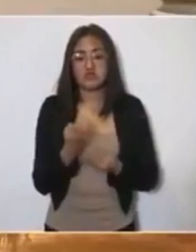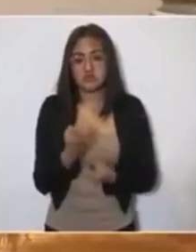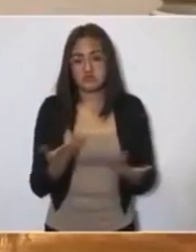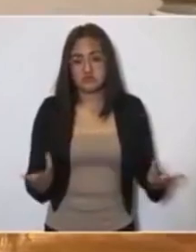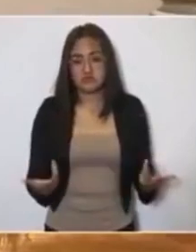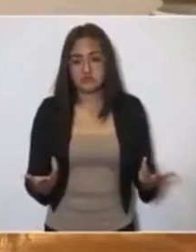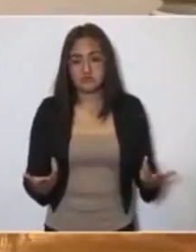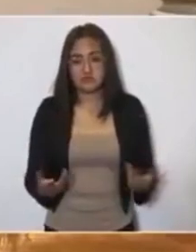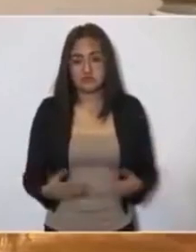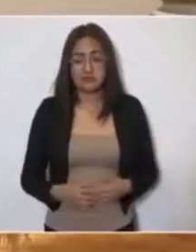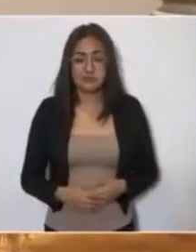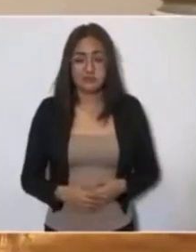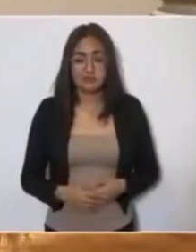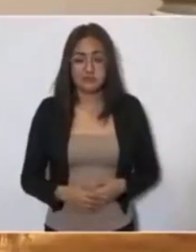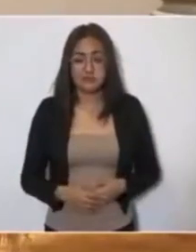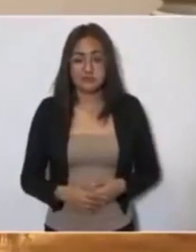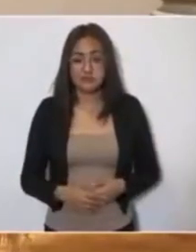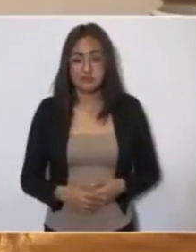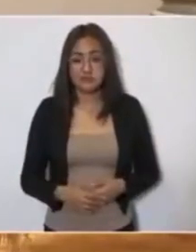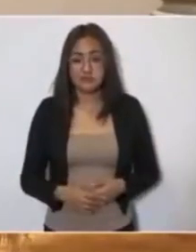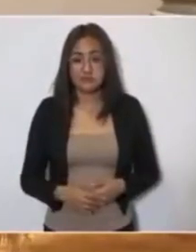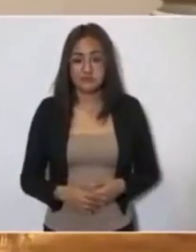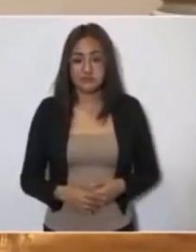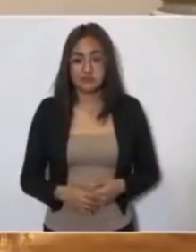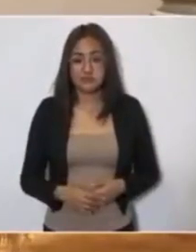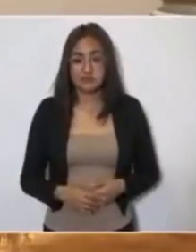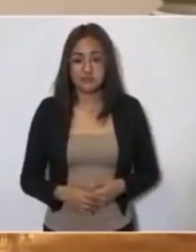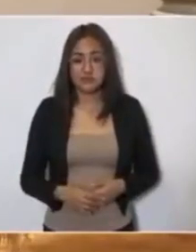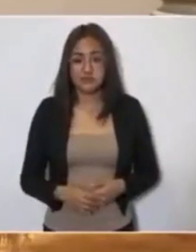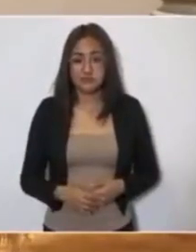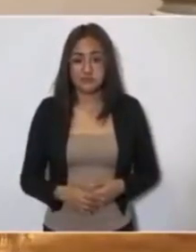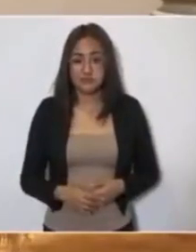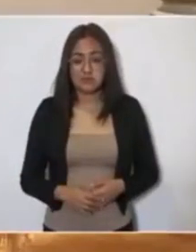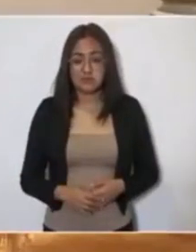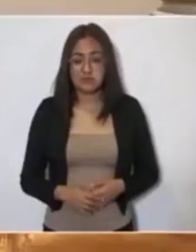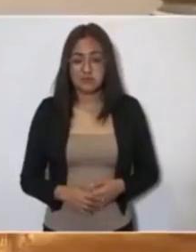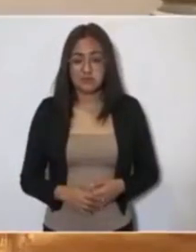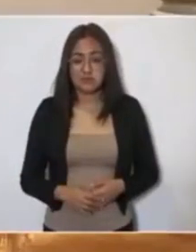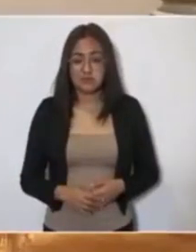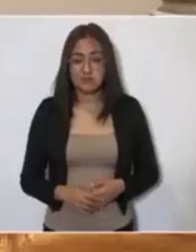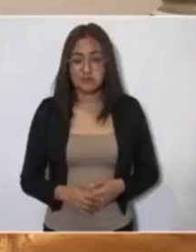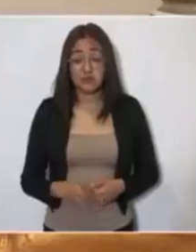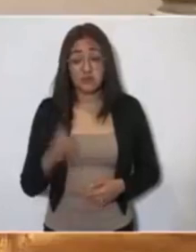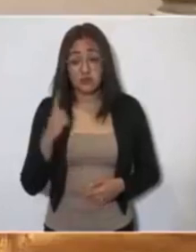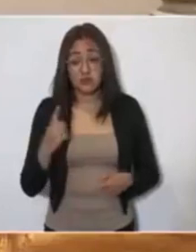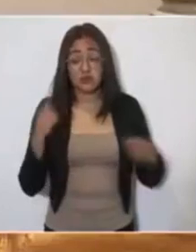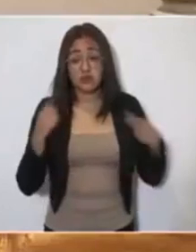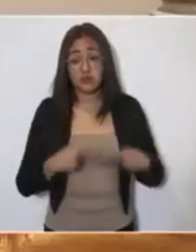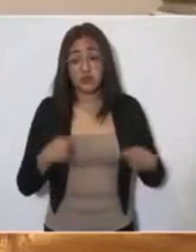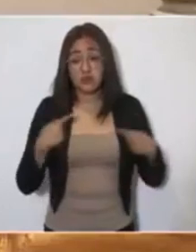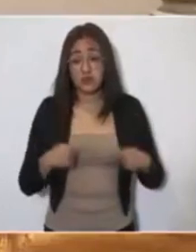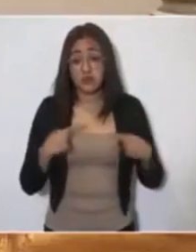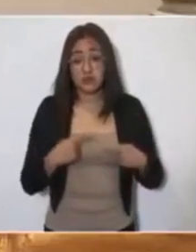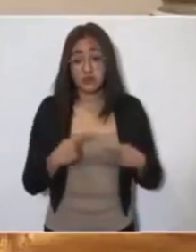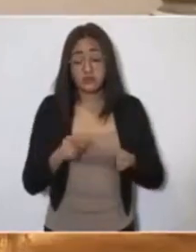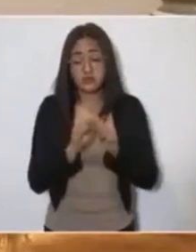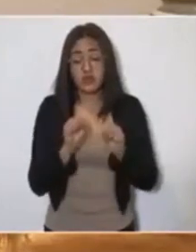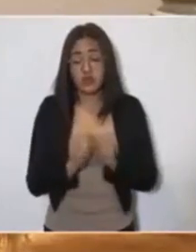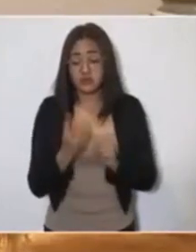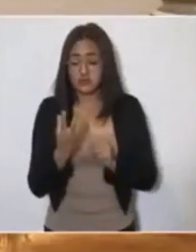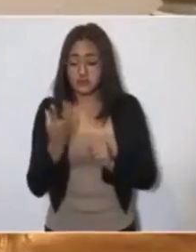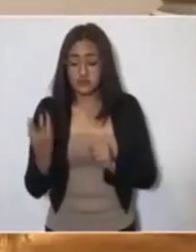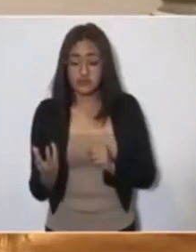el asunto ese es el asunto un magistrado de una sala